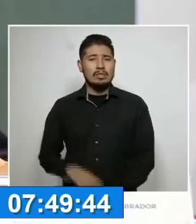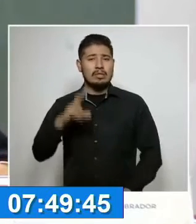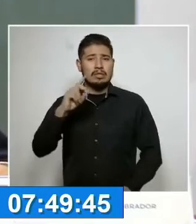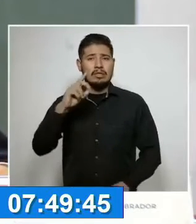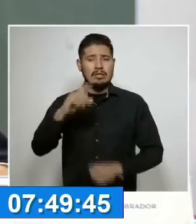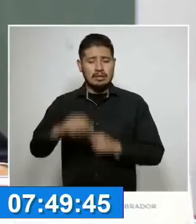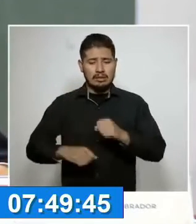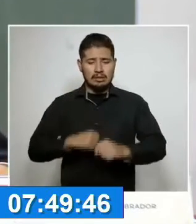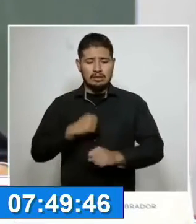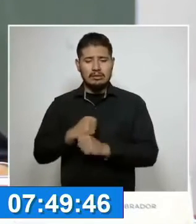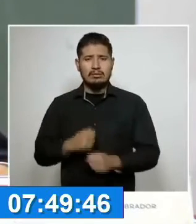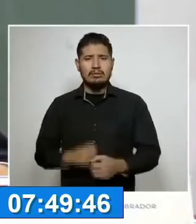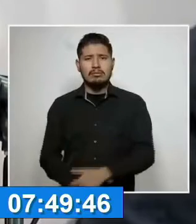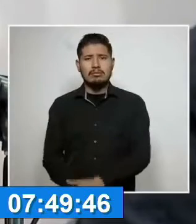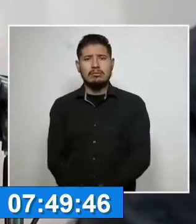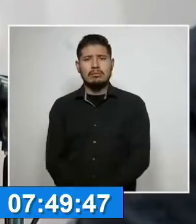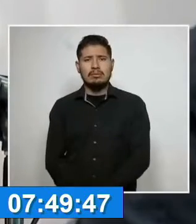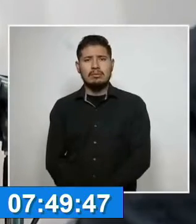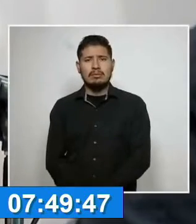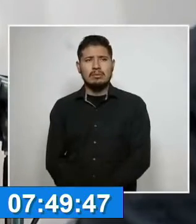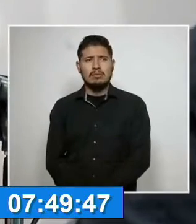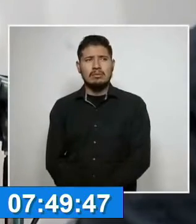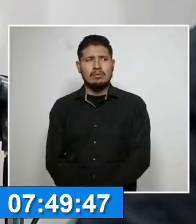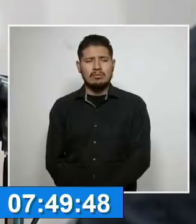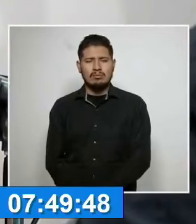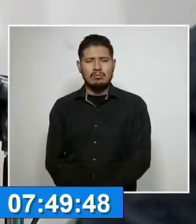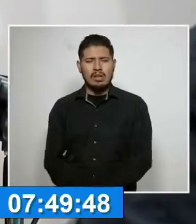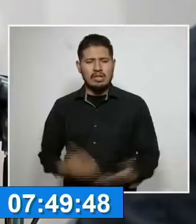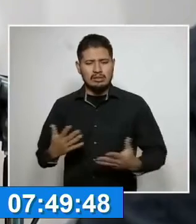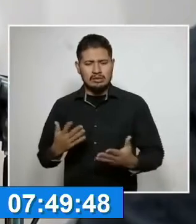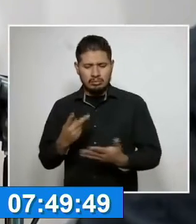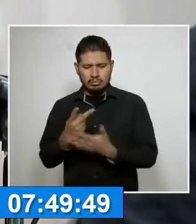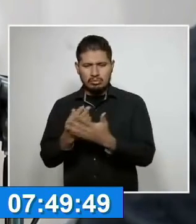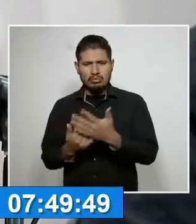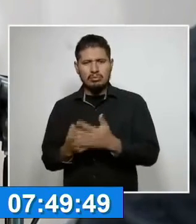30 años, se llevó a cabo un programa